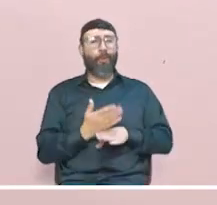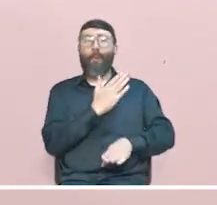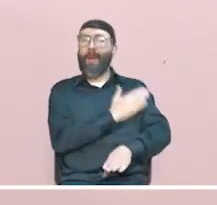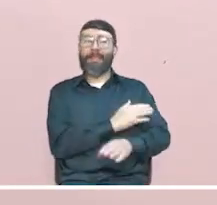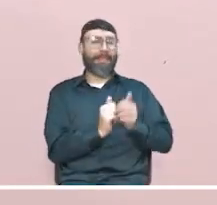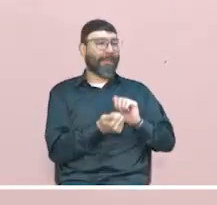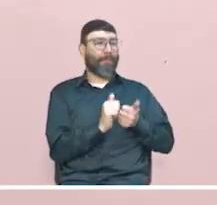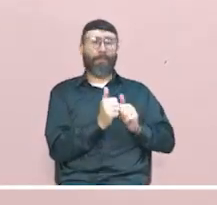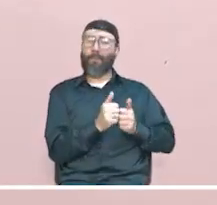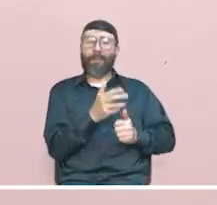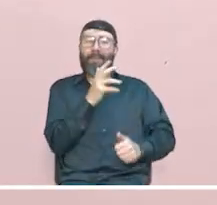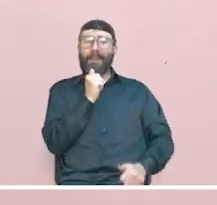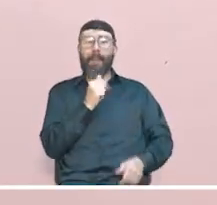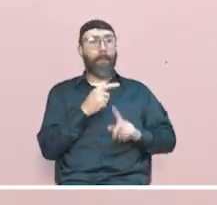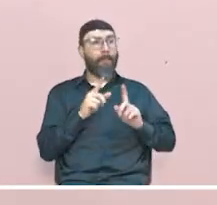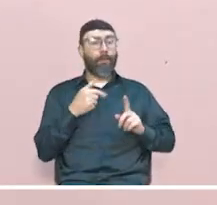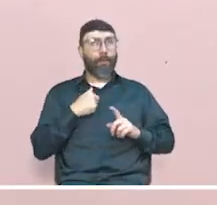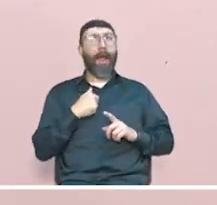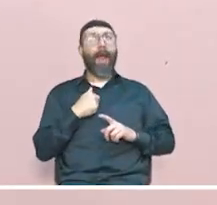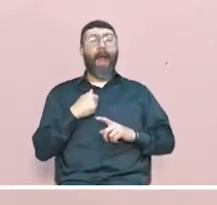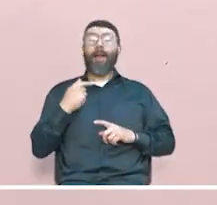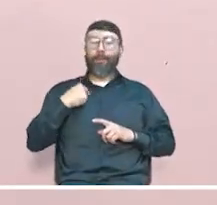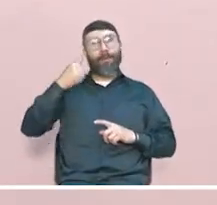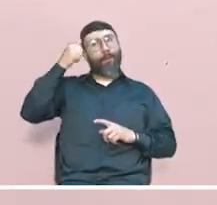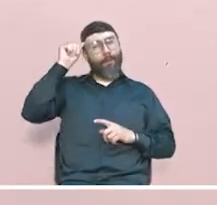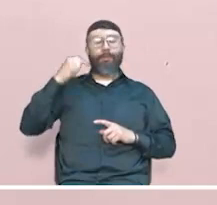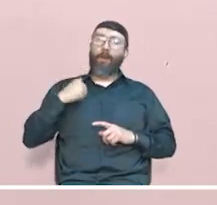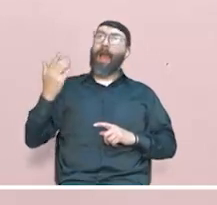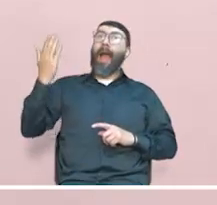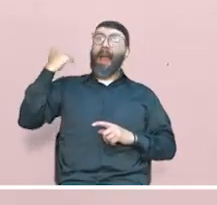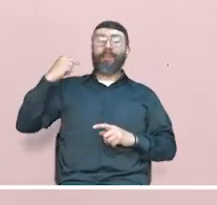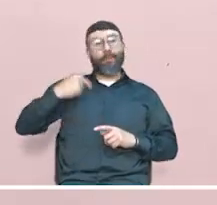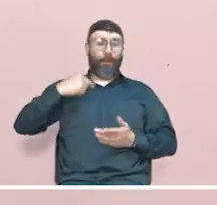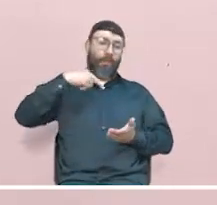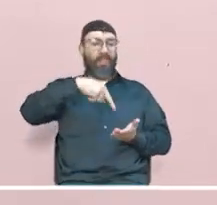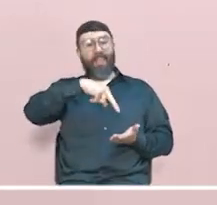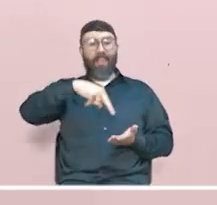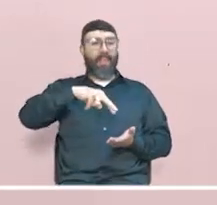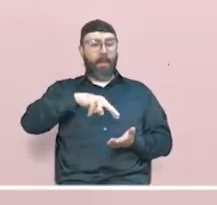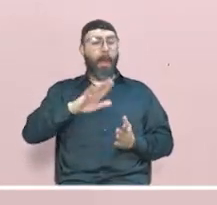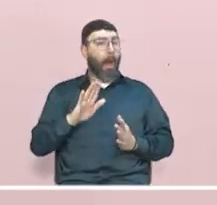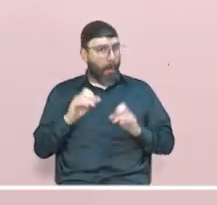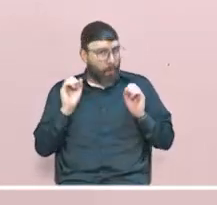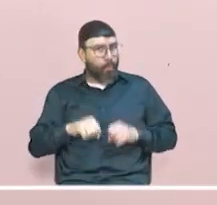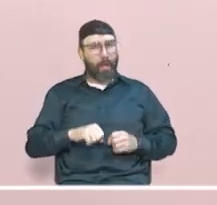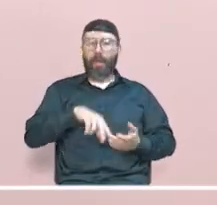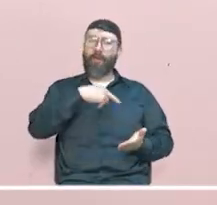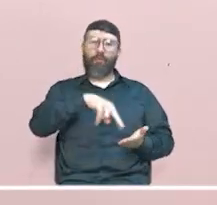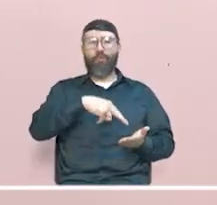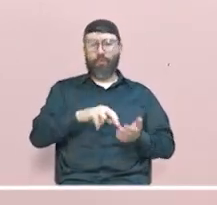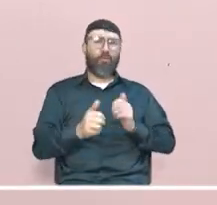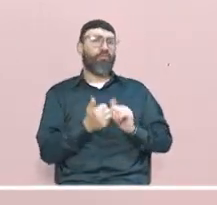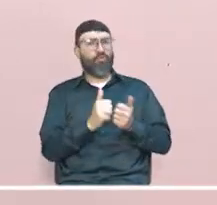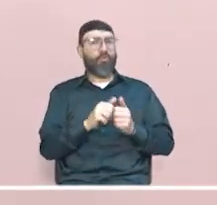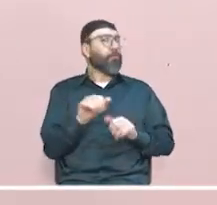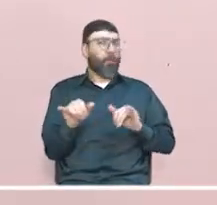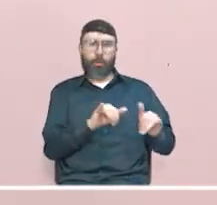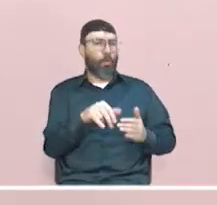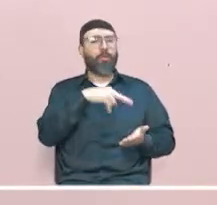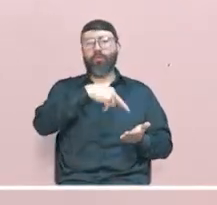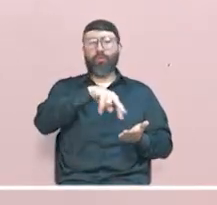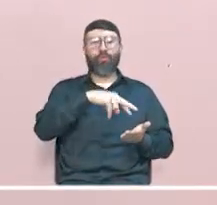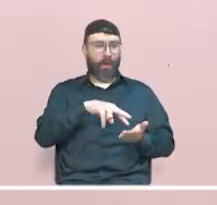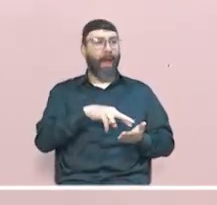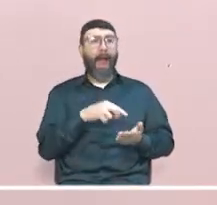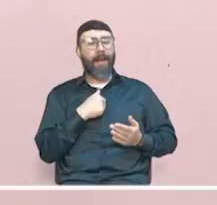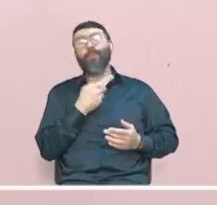pero de pronto asistí a algunas clases de baile, esa es una forma de hacer actividad física y que puede generarme más